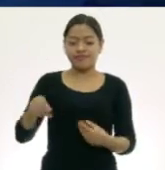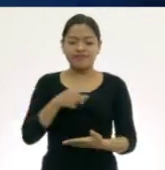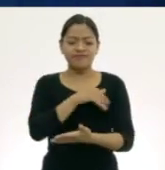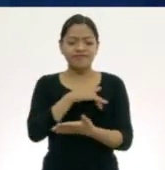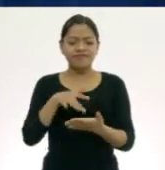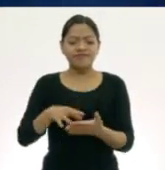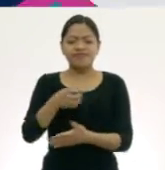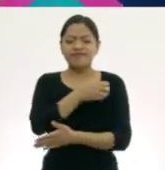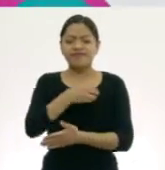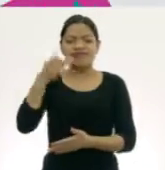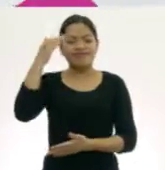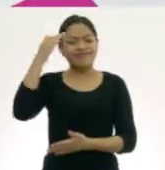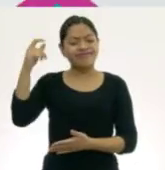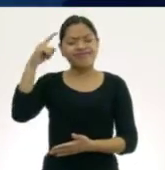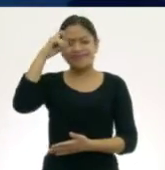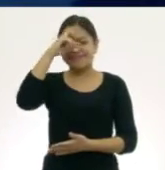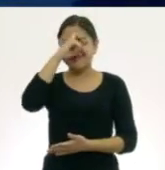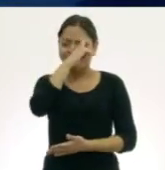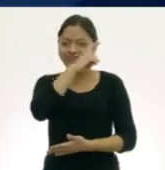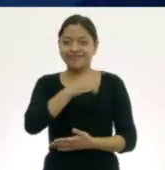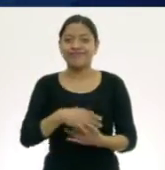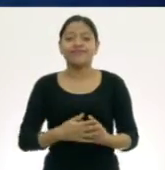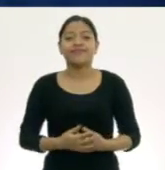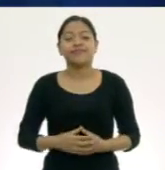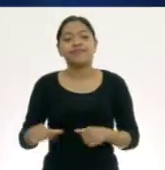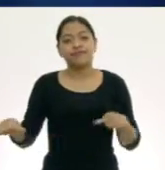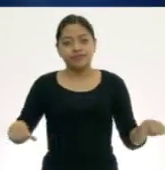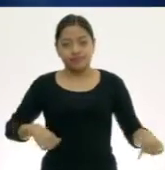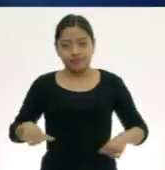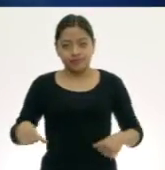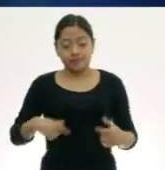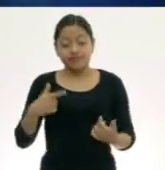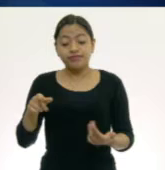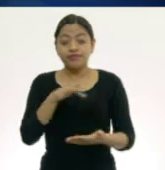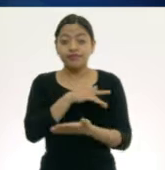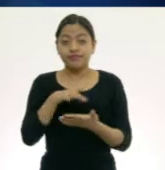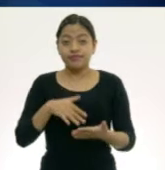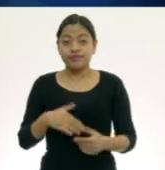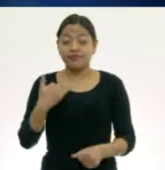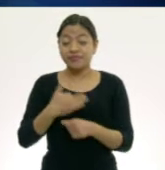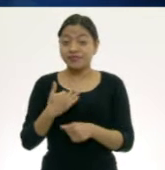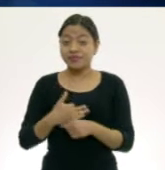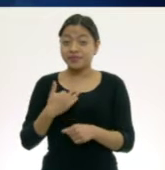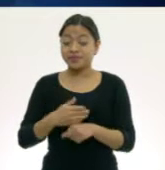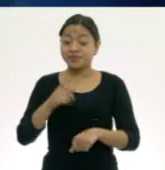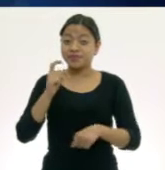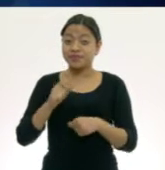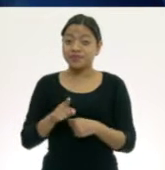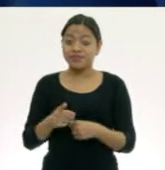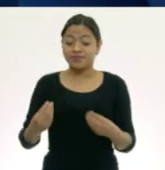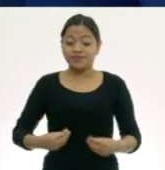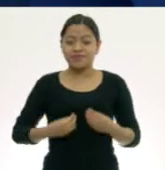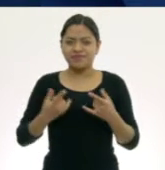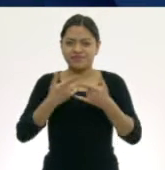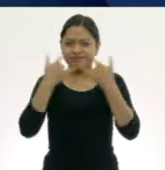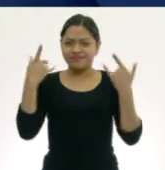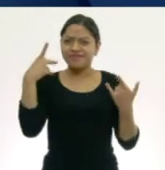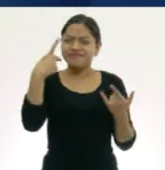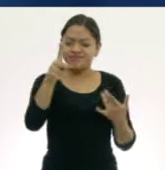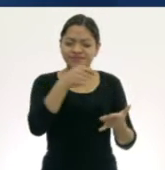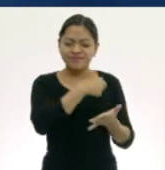lograr dar esa secuencia a las actividades. Y dice ahí en nuestro libro, ahora es tiempo de contar mi vida.